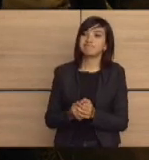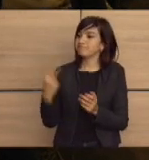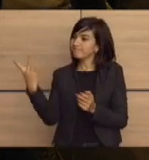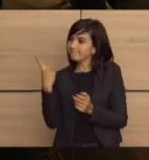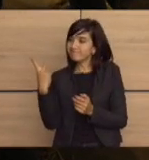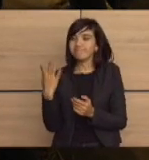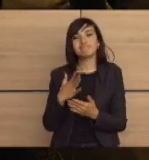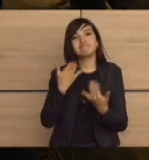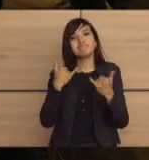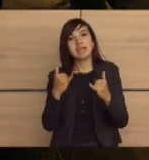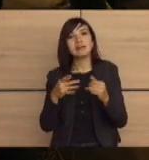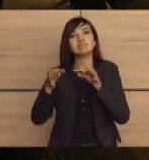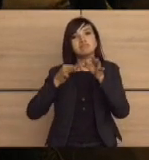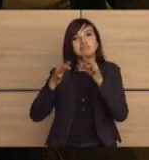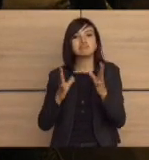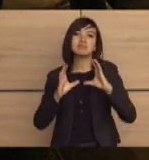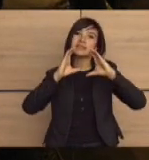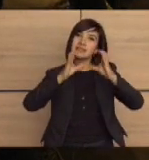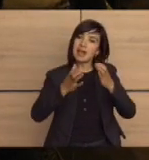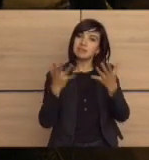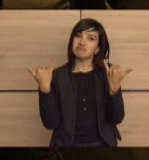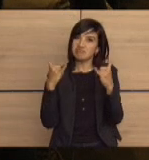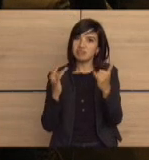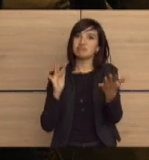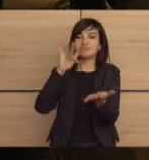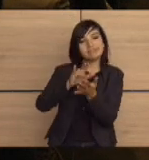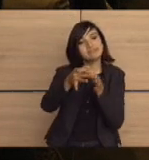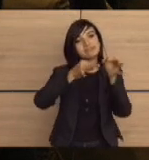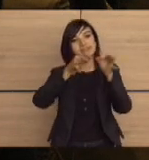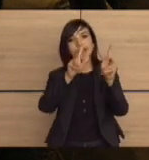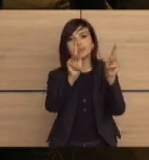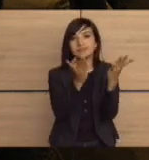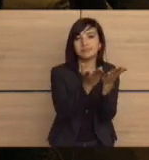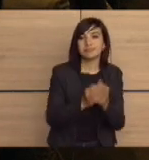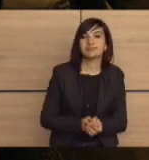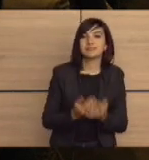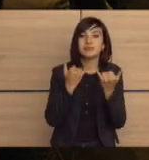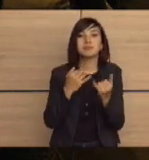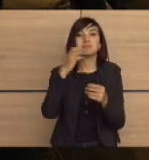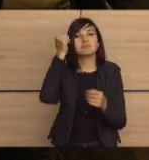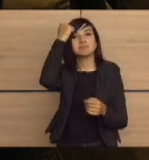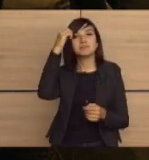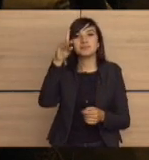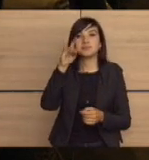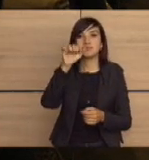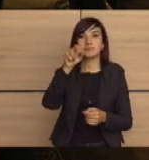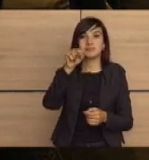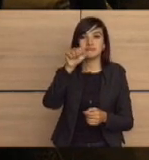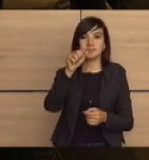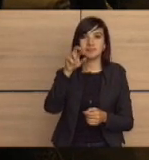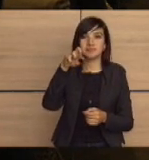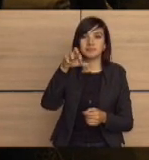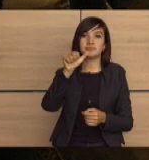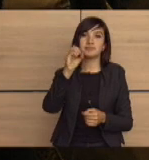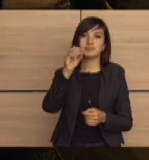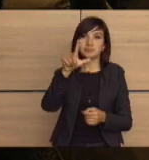han llevado al aula con todas sus reflexiones. Y tengo acá a la profesora Diana Paola, que hace parte de la red de docentes